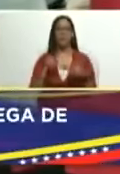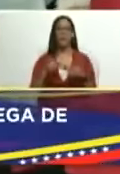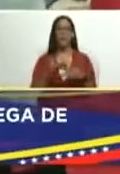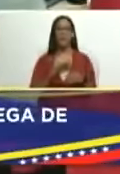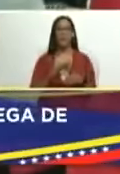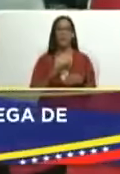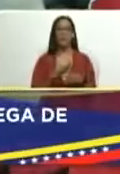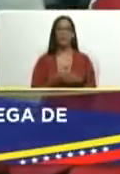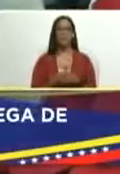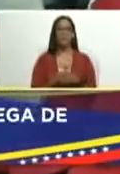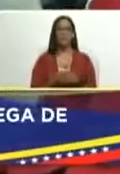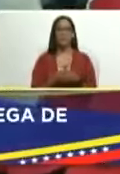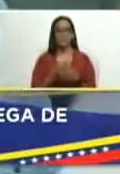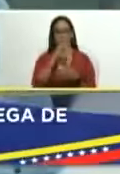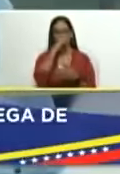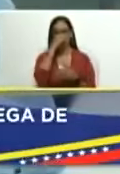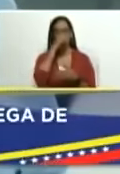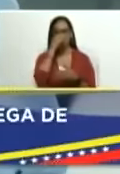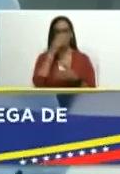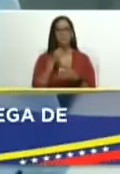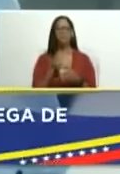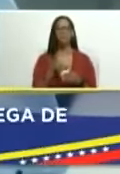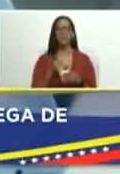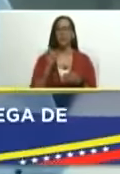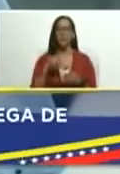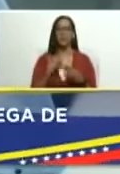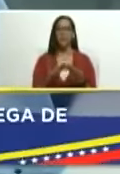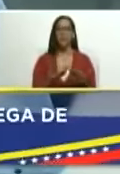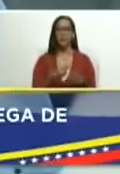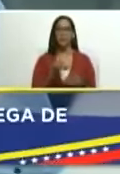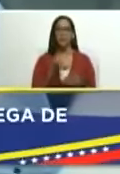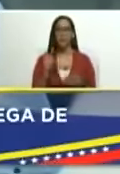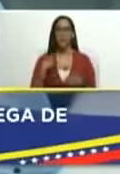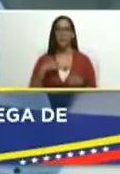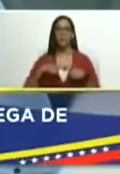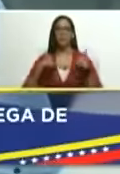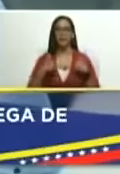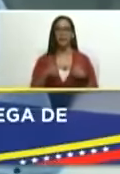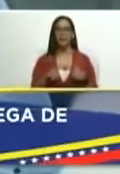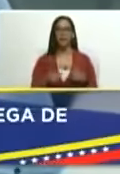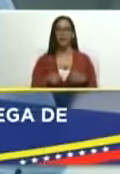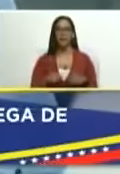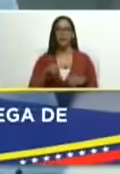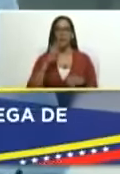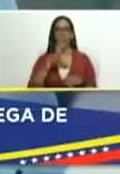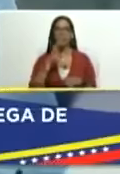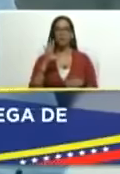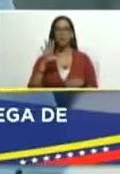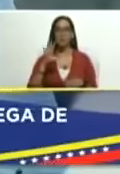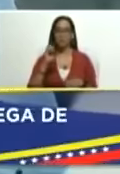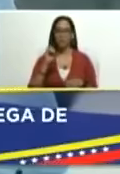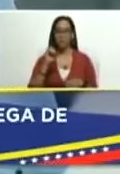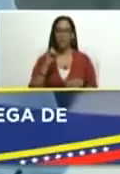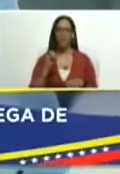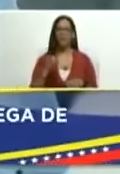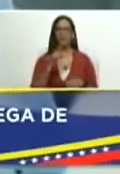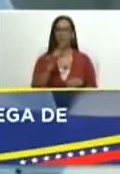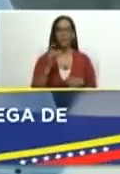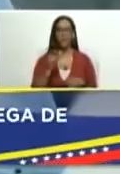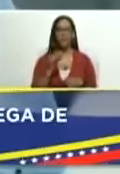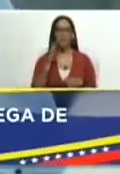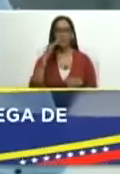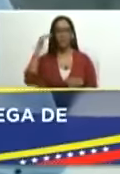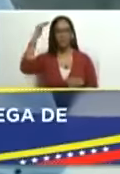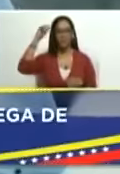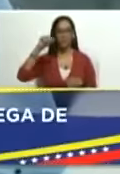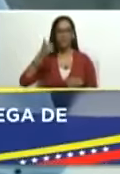Vargas, llevamos lo que es el pan de buen samaritano. Tenemos más de 450 personas de la tercera edad que